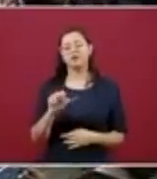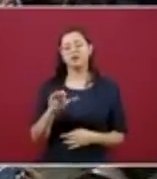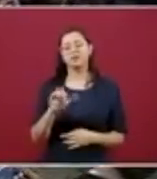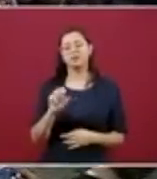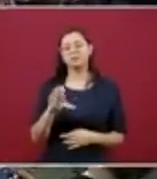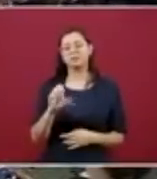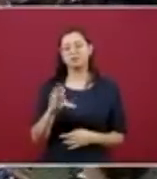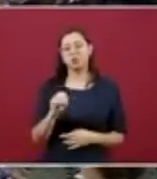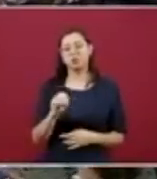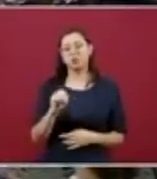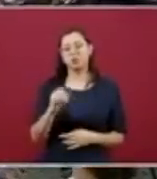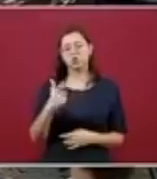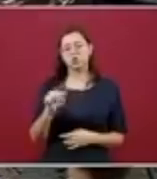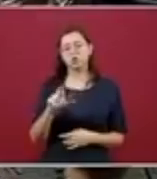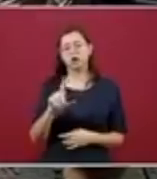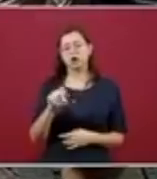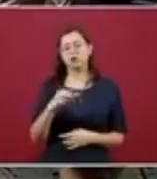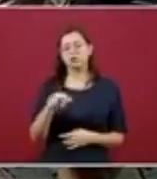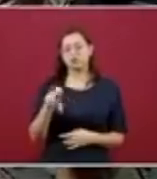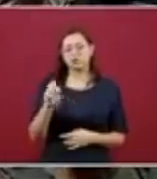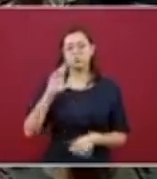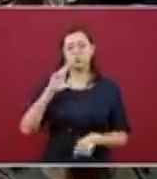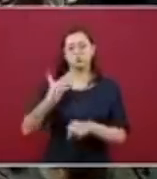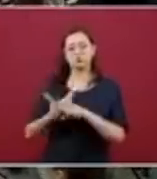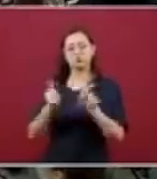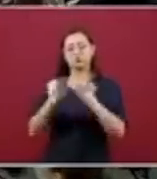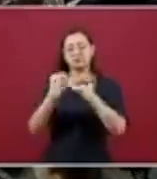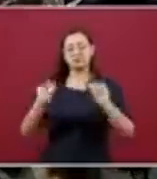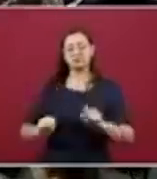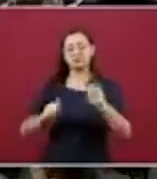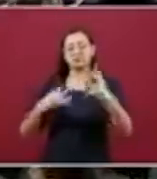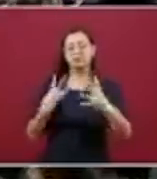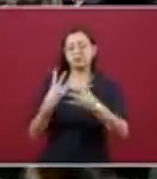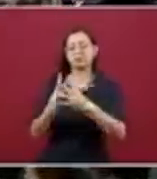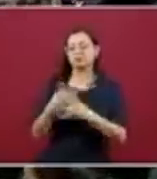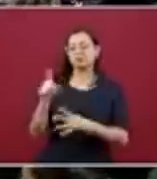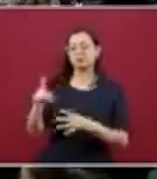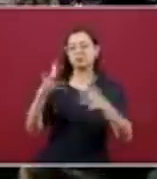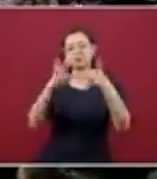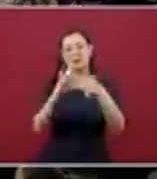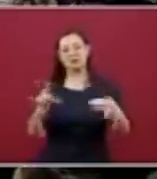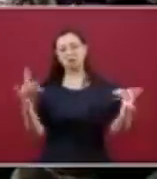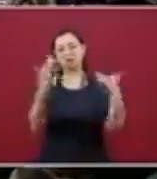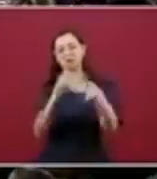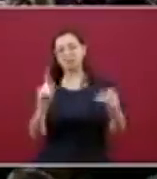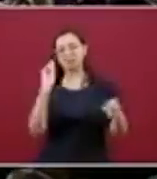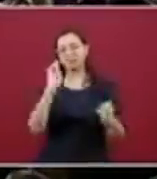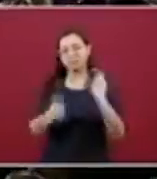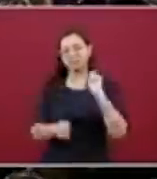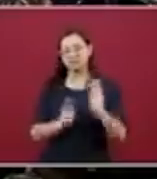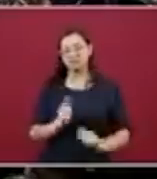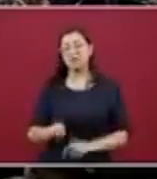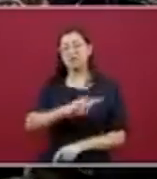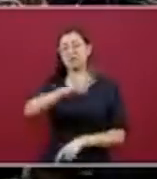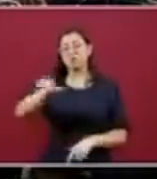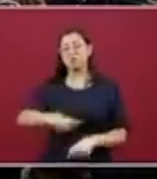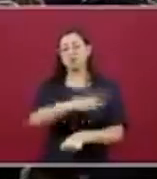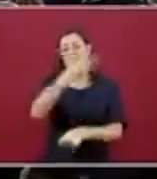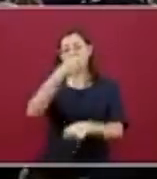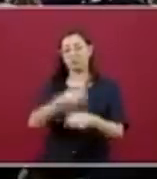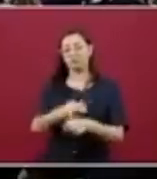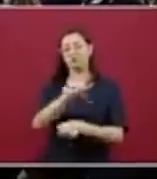penitenciario, que les haga una exposición, y luego Josefa González de la